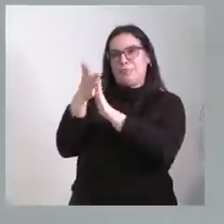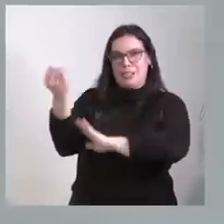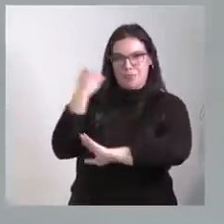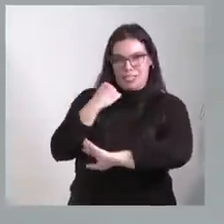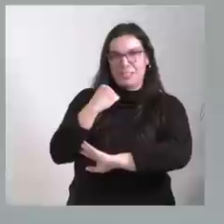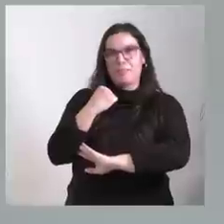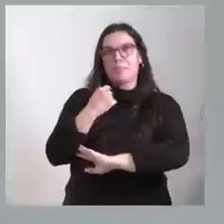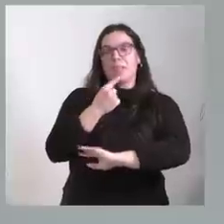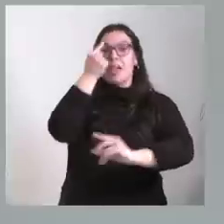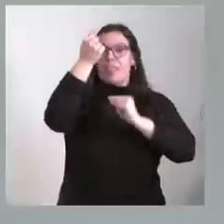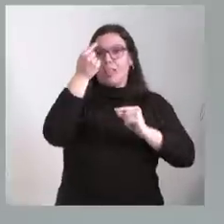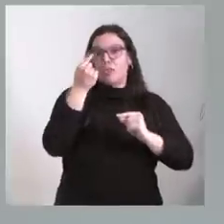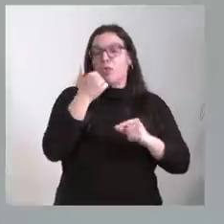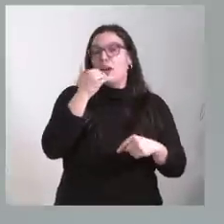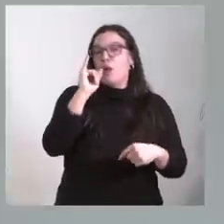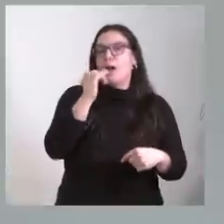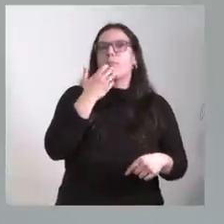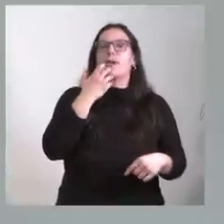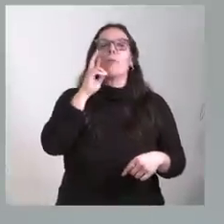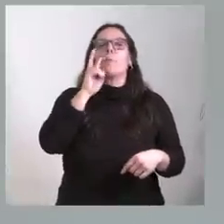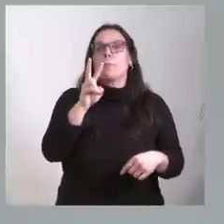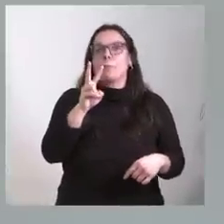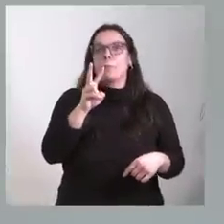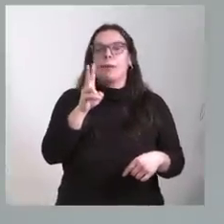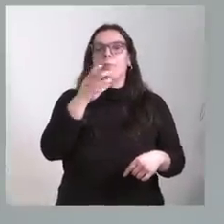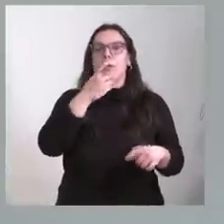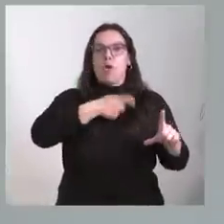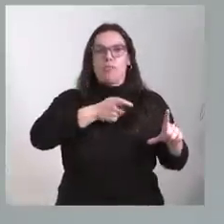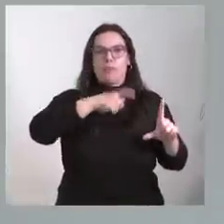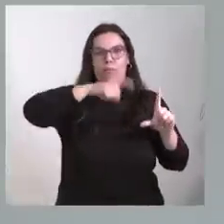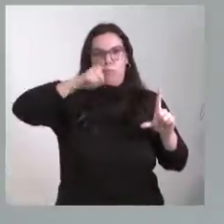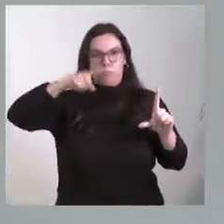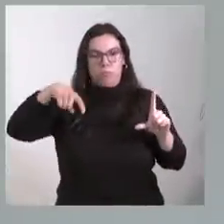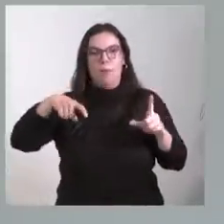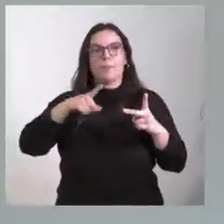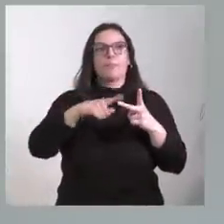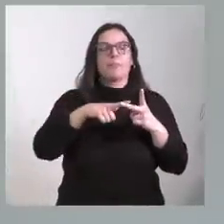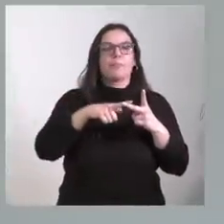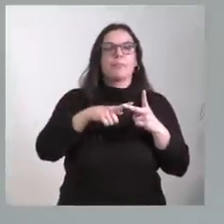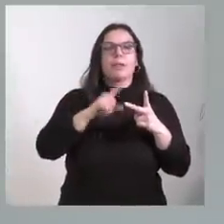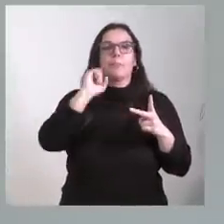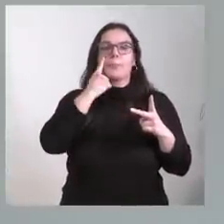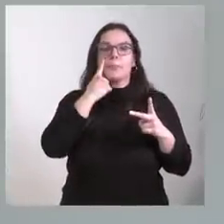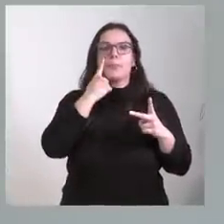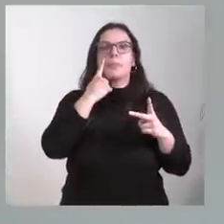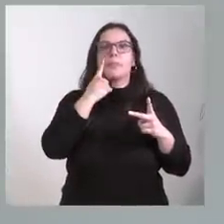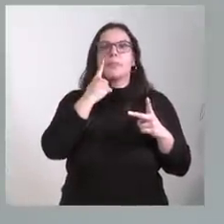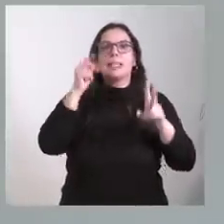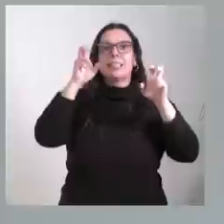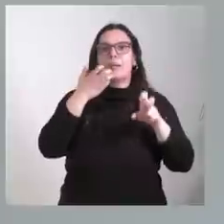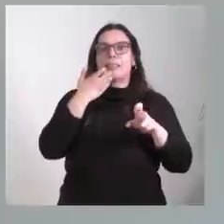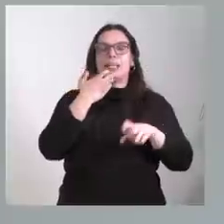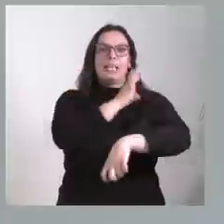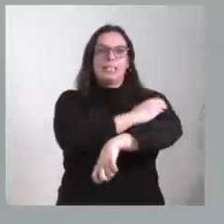aquí tenemos algún dato por ejemplo se puede ver así la frecuencia cardíaca detectar pues temas de hipertensión